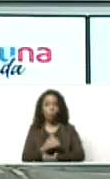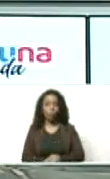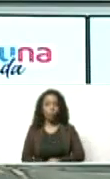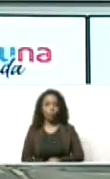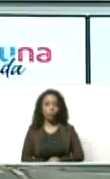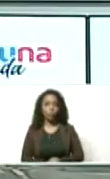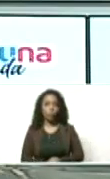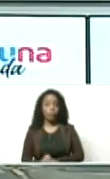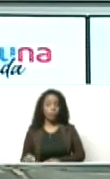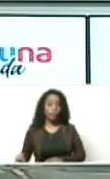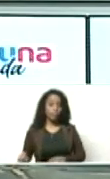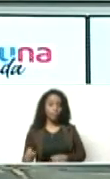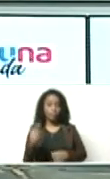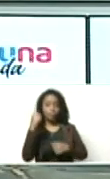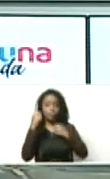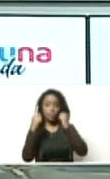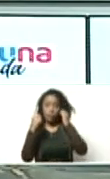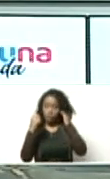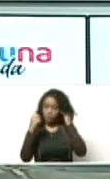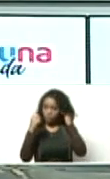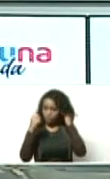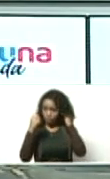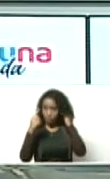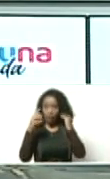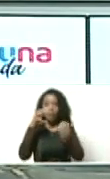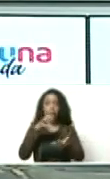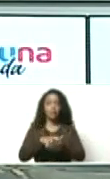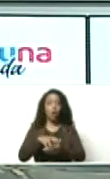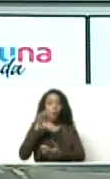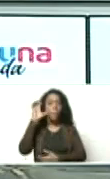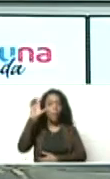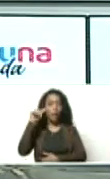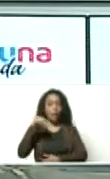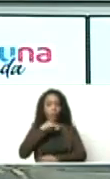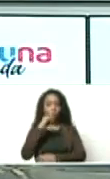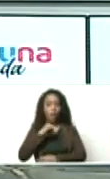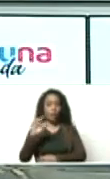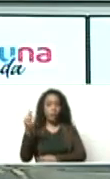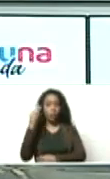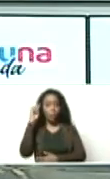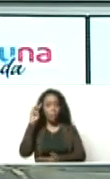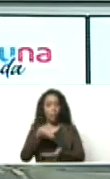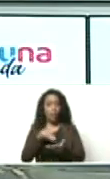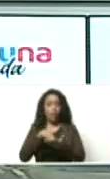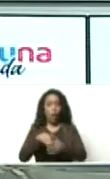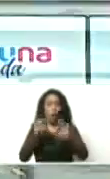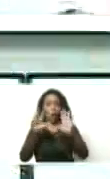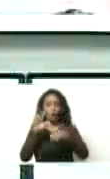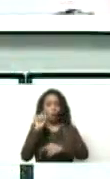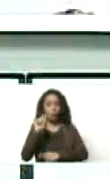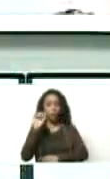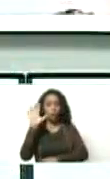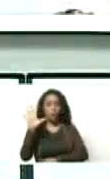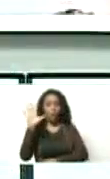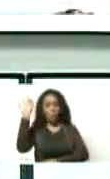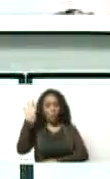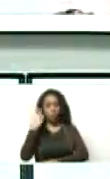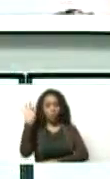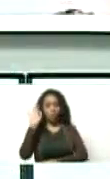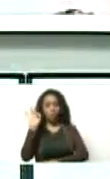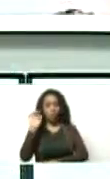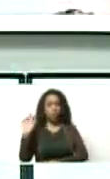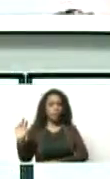El primer estado del país, el Zulia. El segundo, Miranda, con el 8.5%.